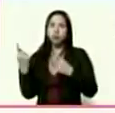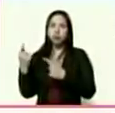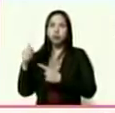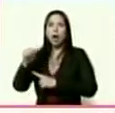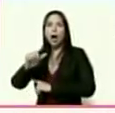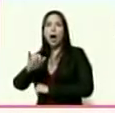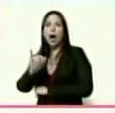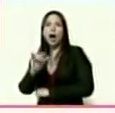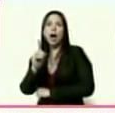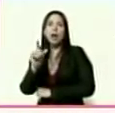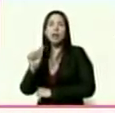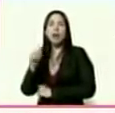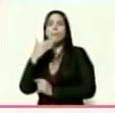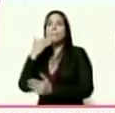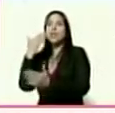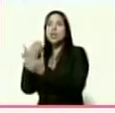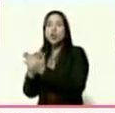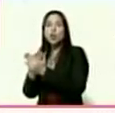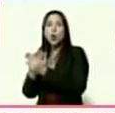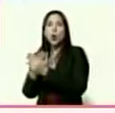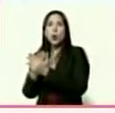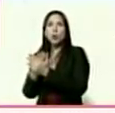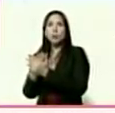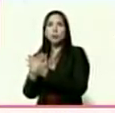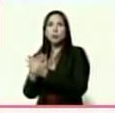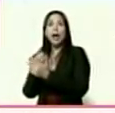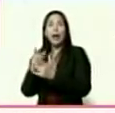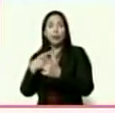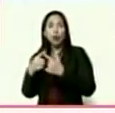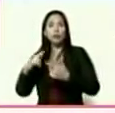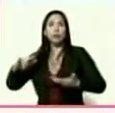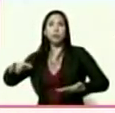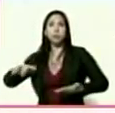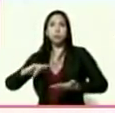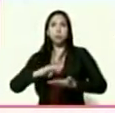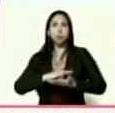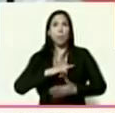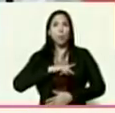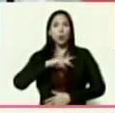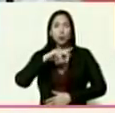a Juanito Alimaña, que TAC le pida la reconsideración